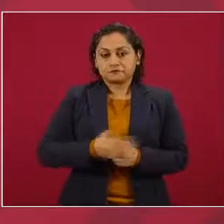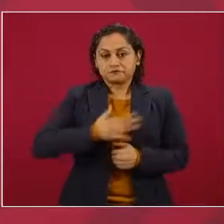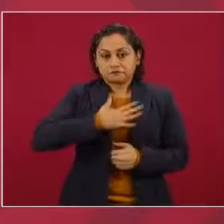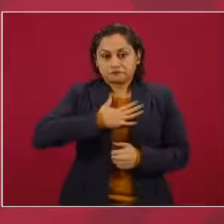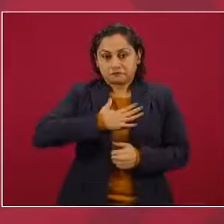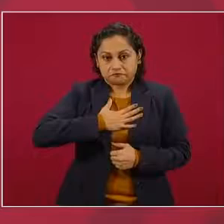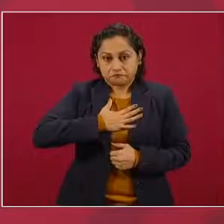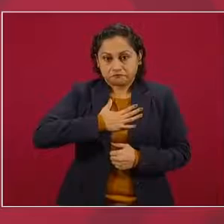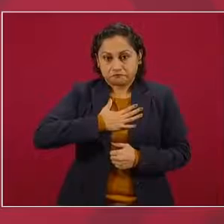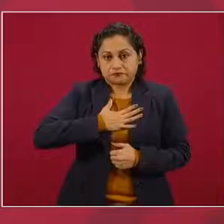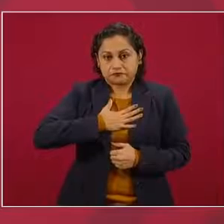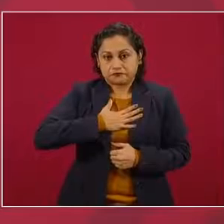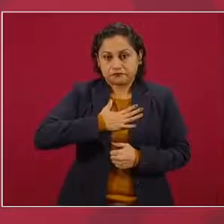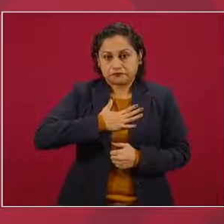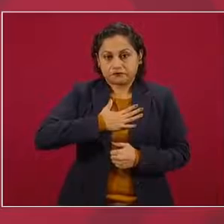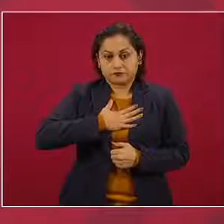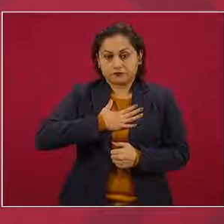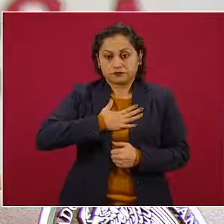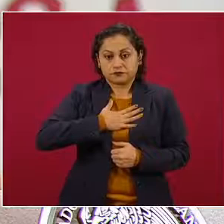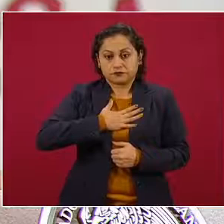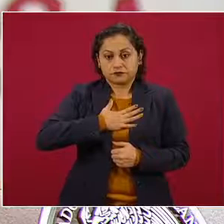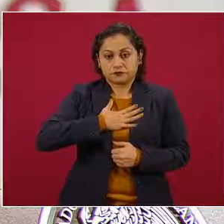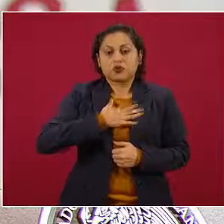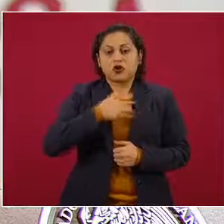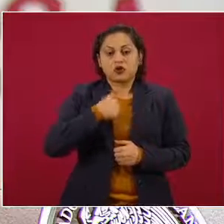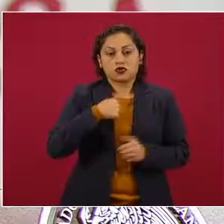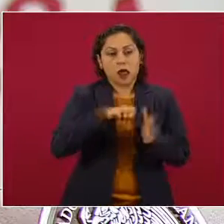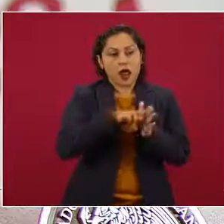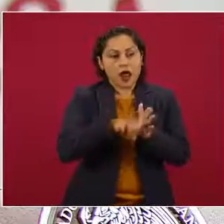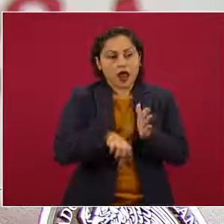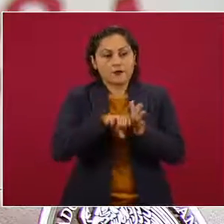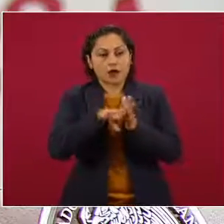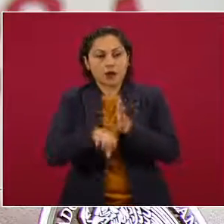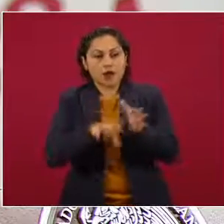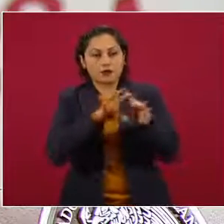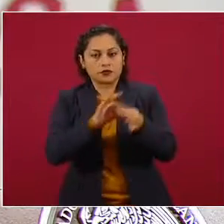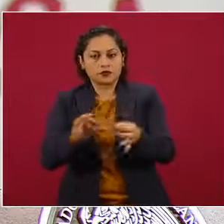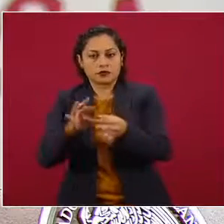ofrezco disculpas, voy a poder seguir dando ejemplos.